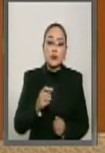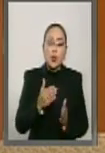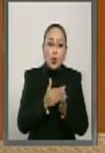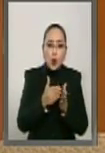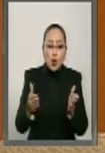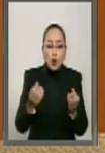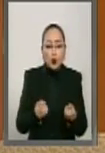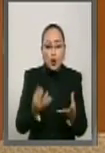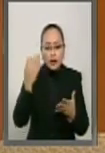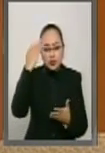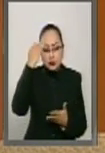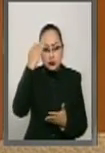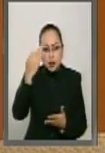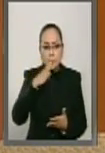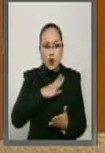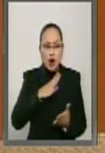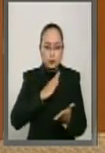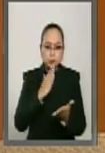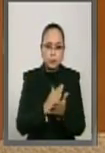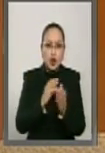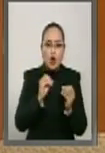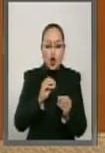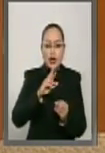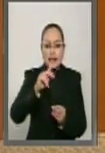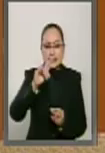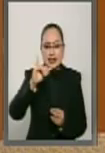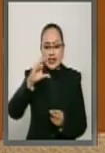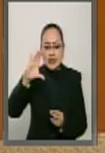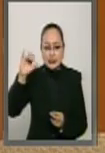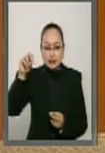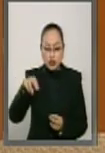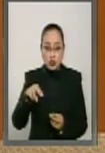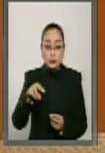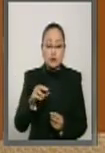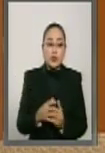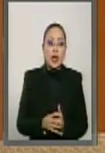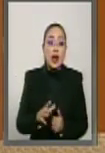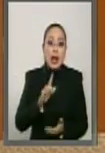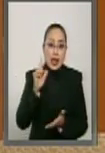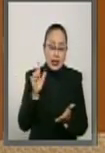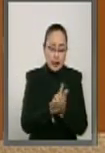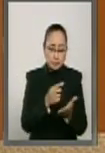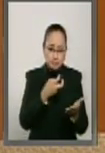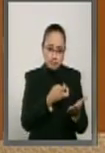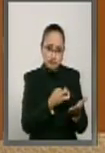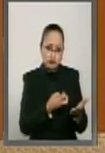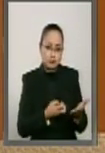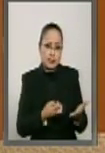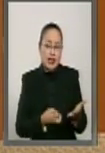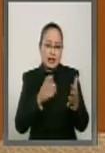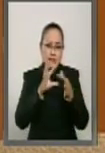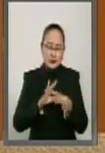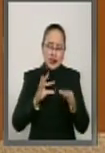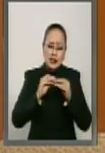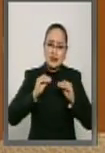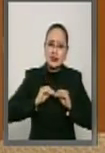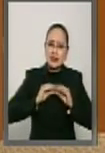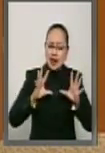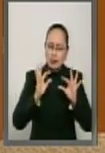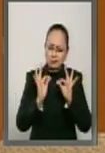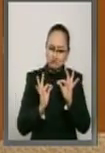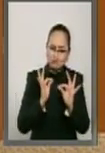de la suspensión o restricción, la ley es clara, específica, al